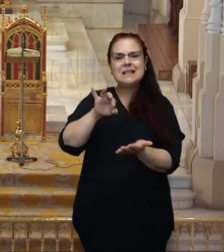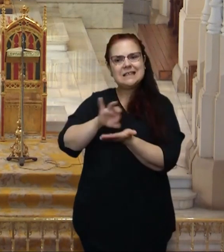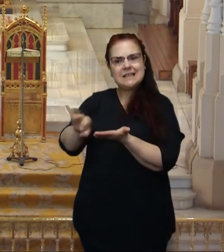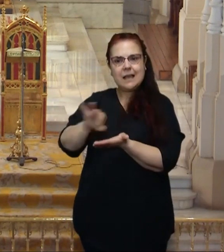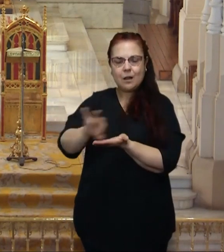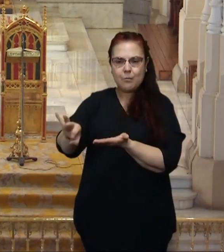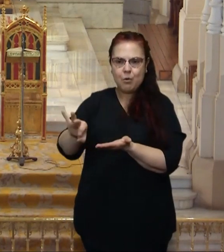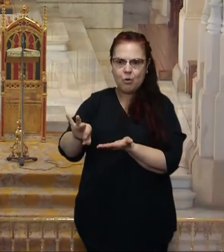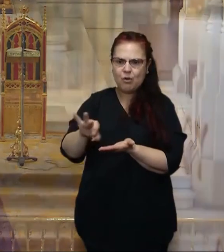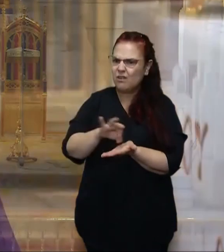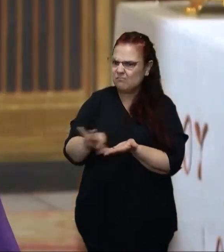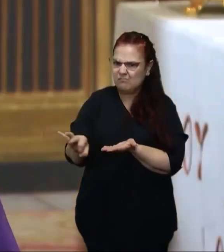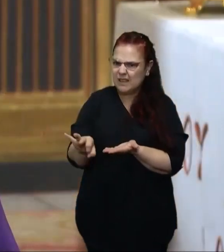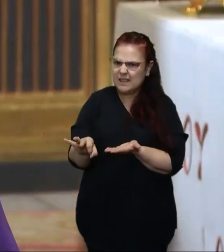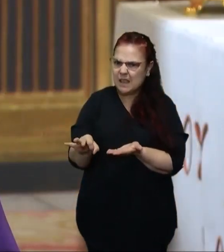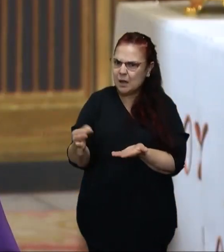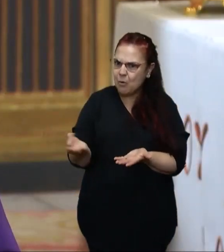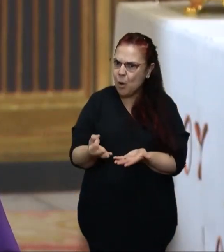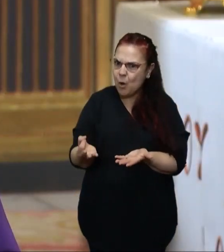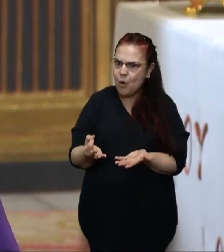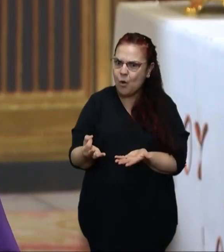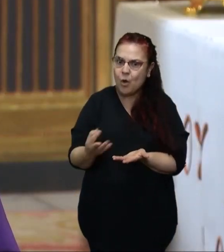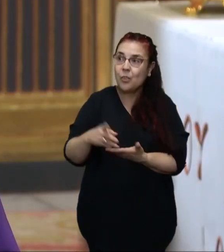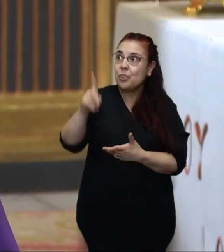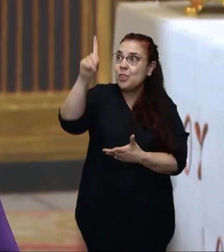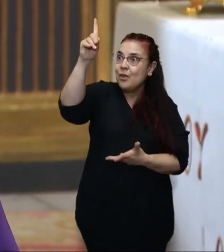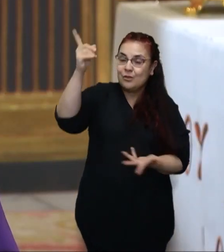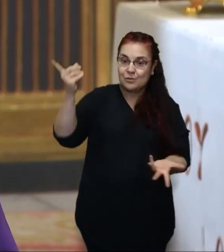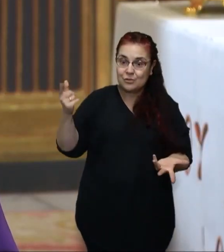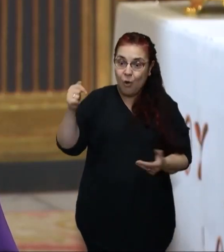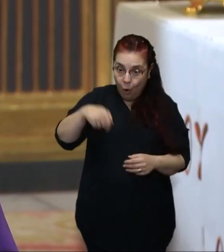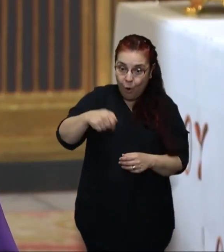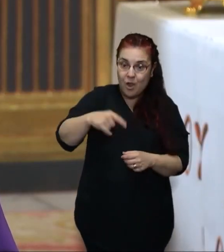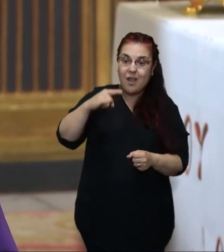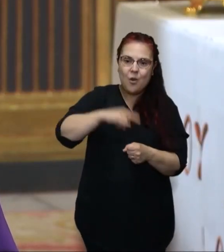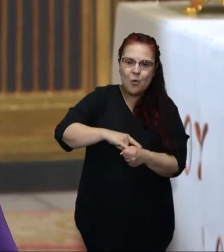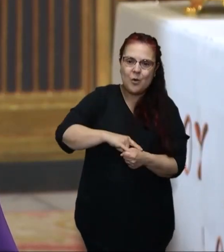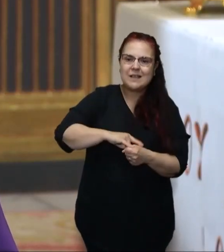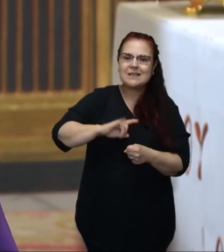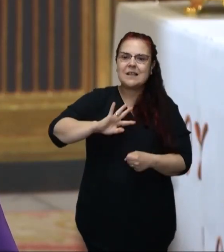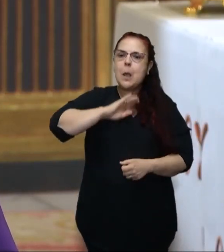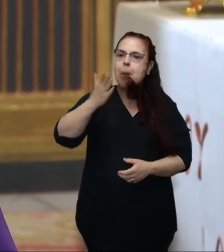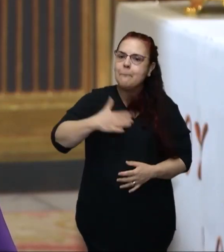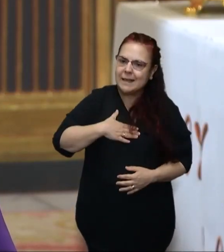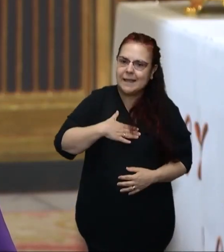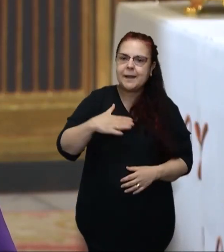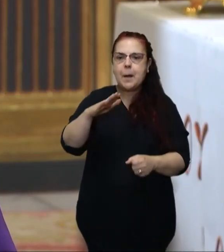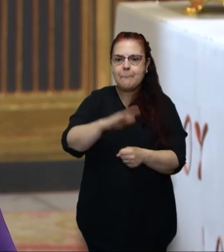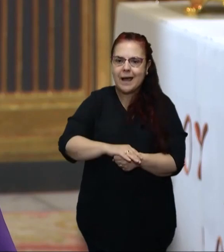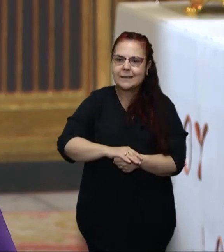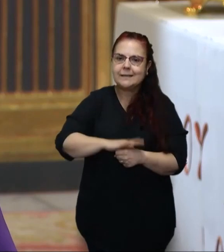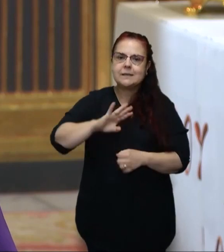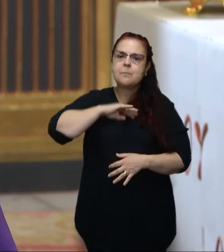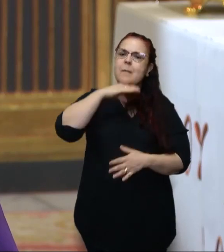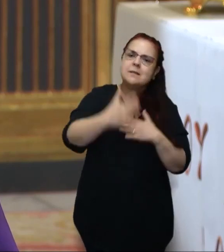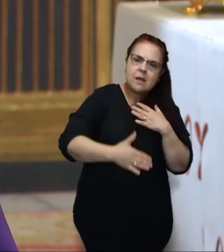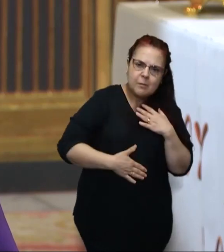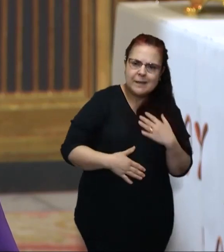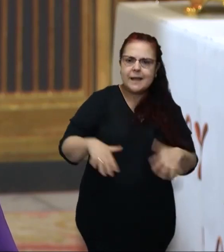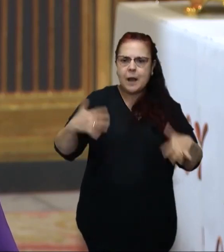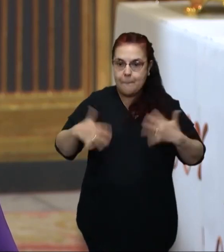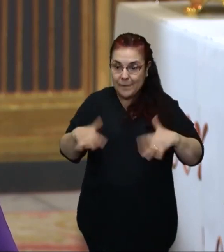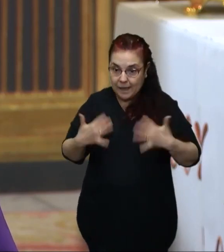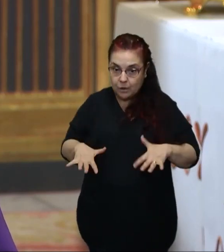Este siervo es el siervo de Yahvé. Hoy lunes, mañana martes, pasado miércoles, leemos los